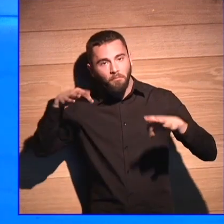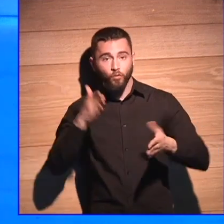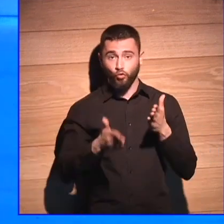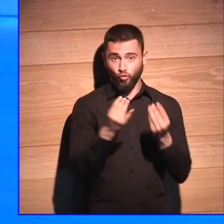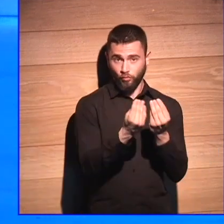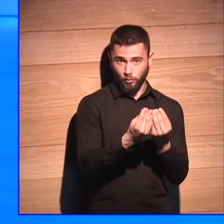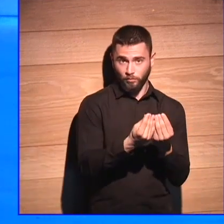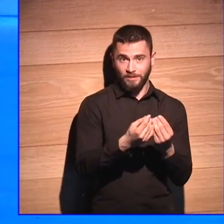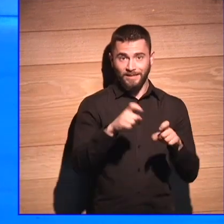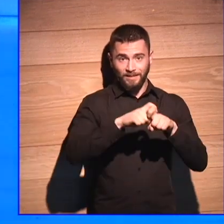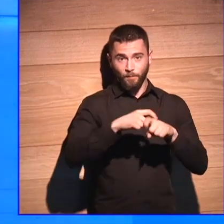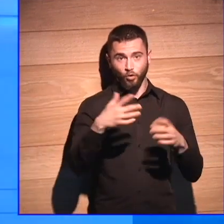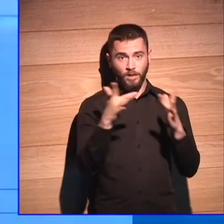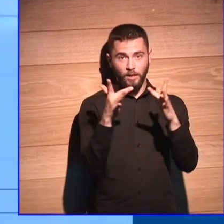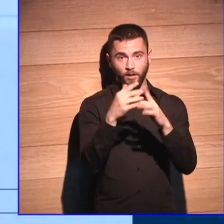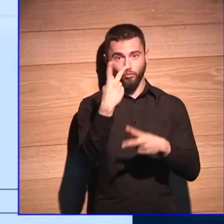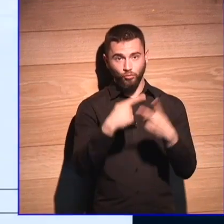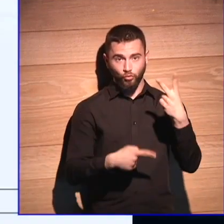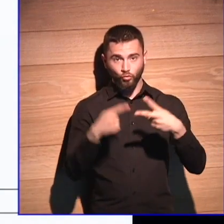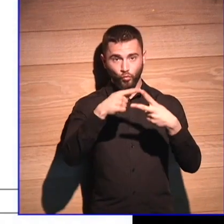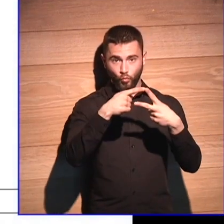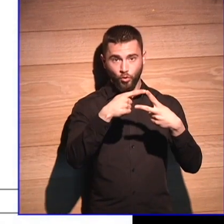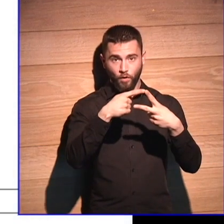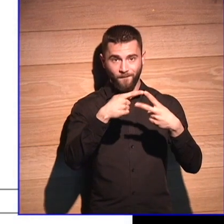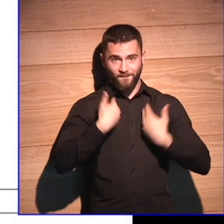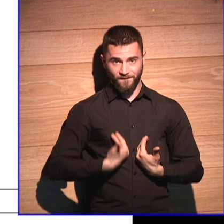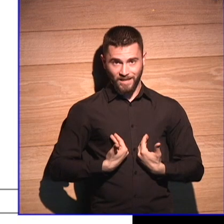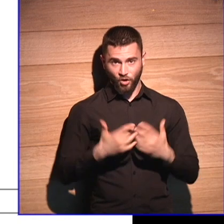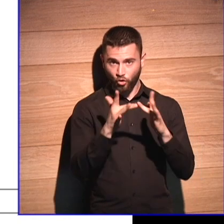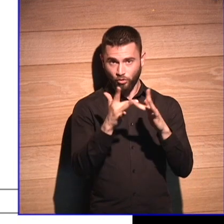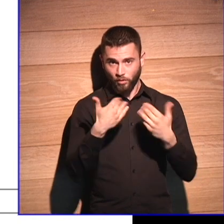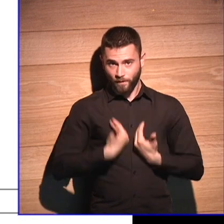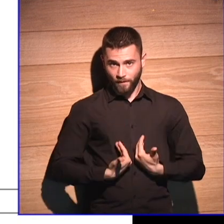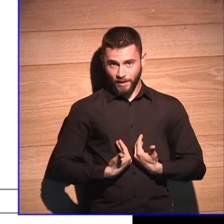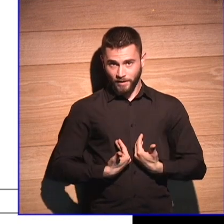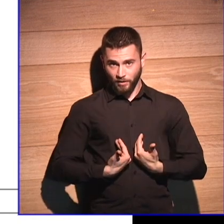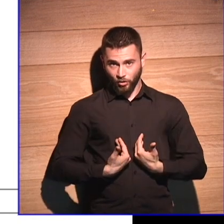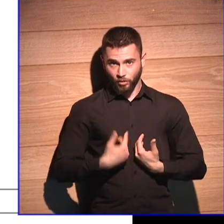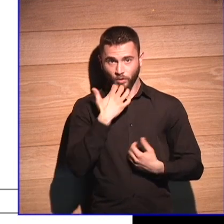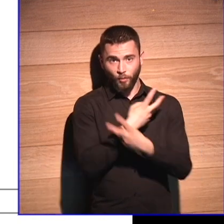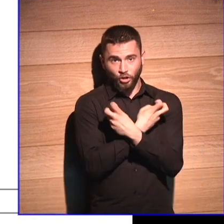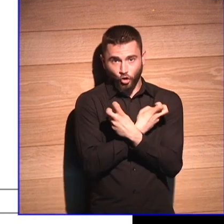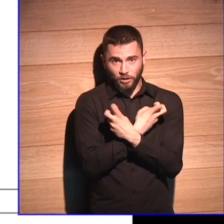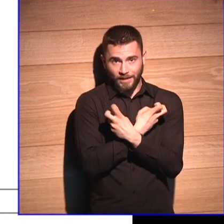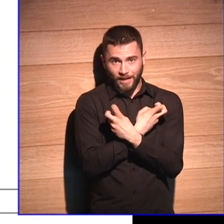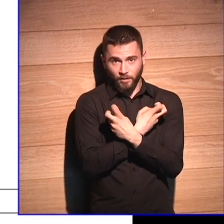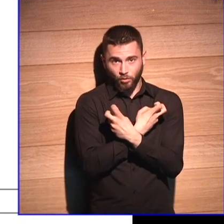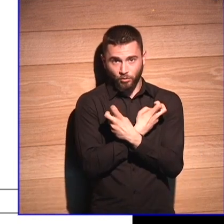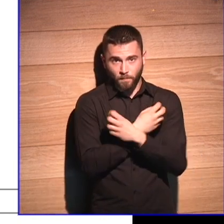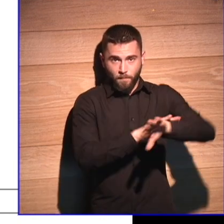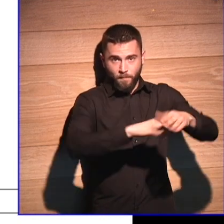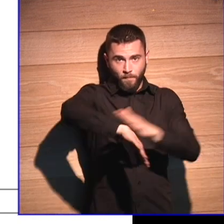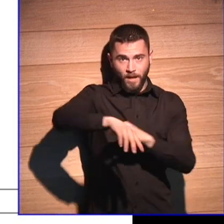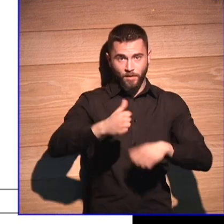dos tipos de vínculos. Unos son vínculos físicos, ¿no? Los exoesqueletos, los brazos y